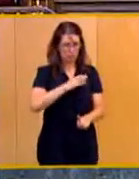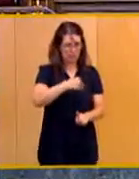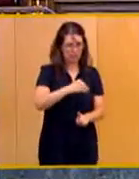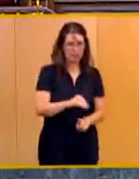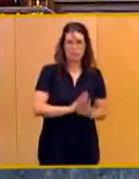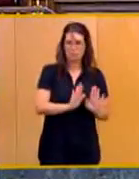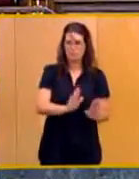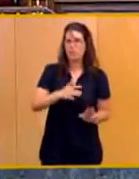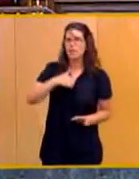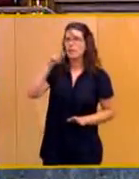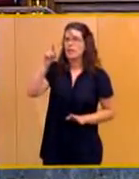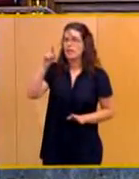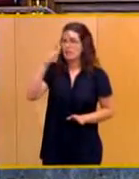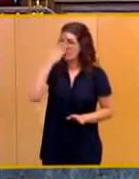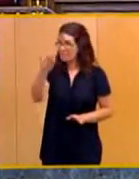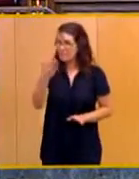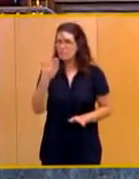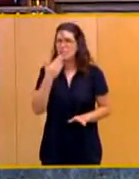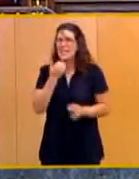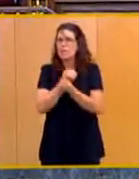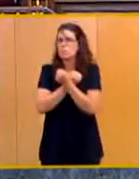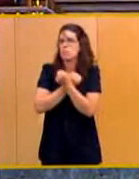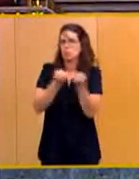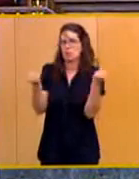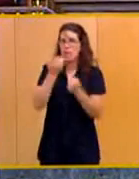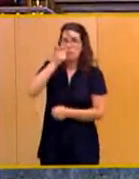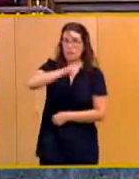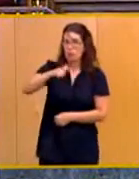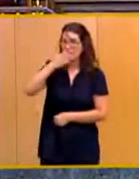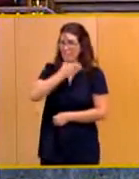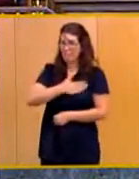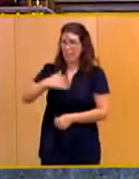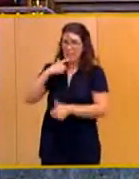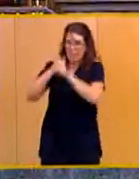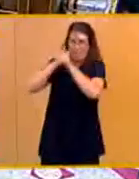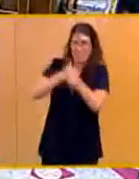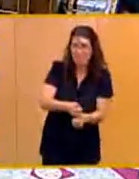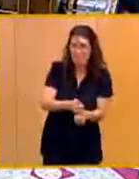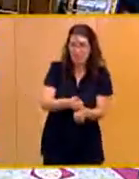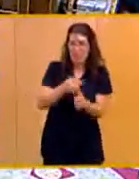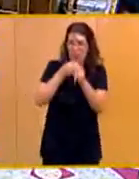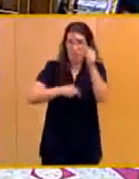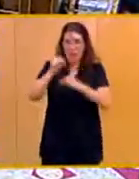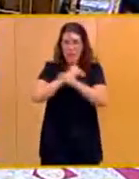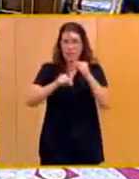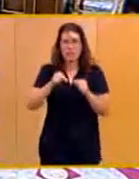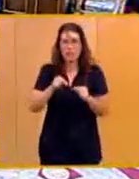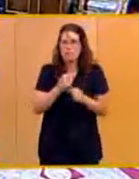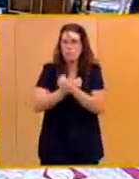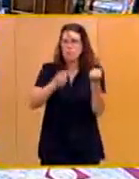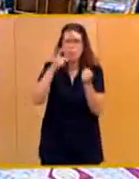Resulta imposible para quien desee seguir el debate el murmullo de fondo que se provoca